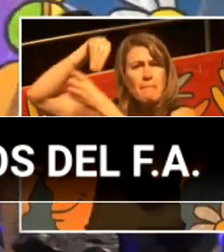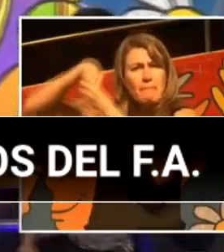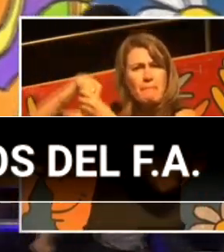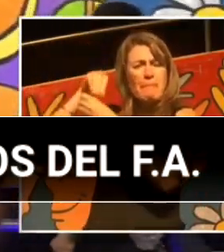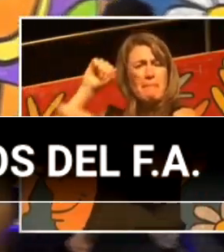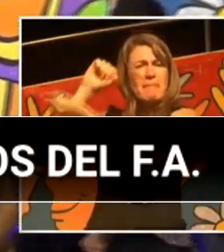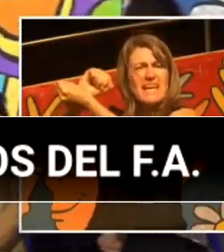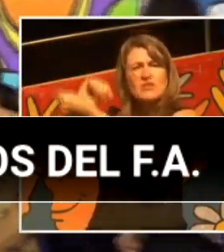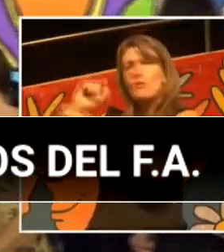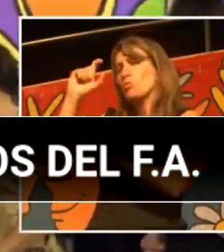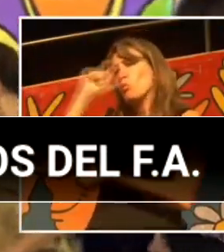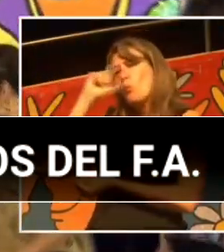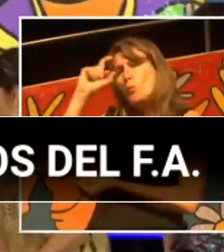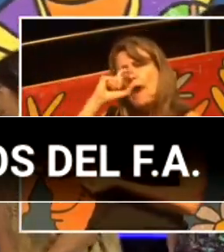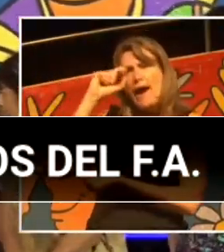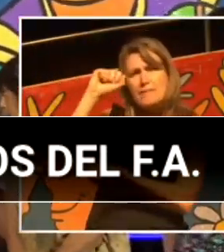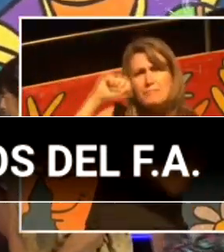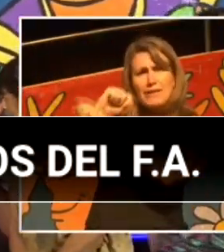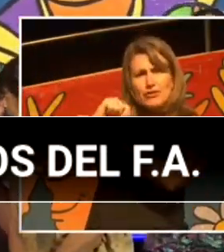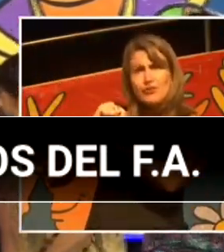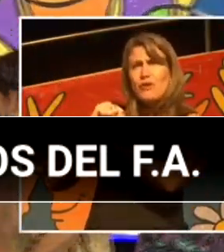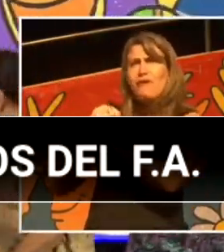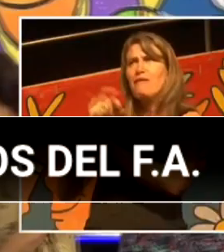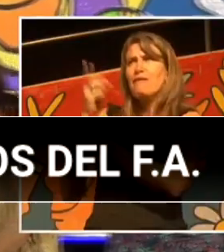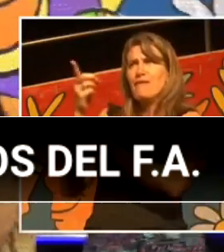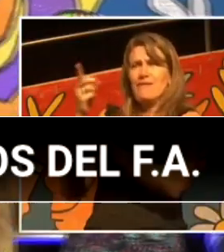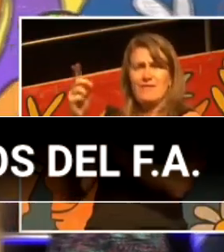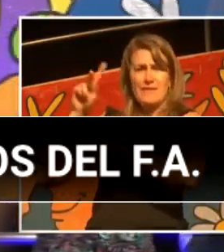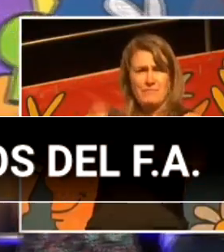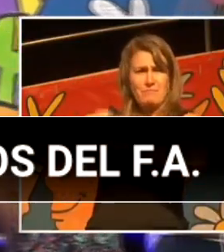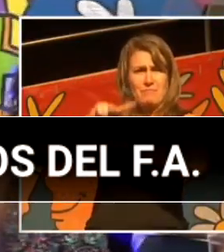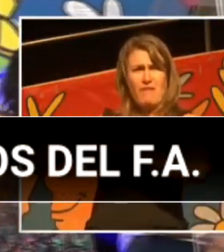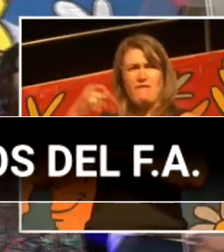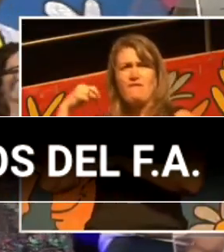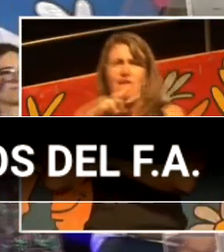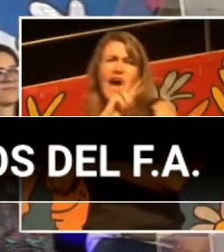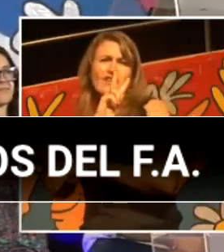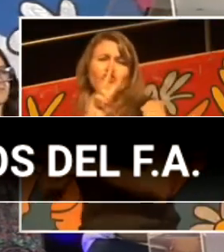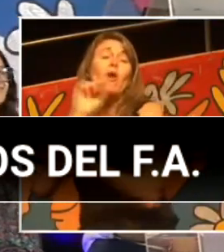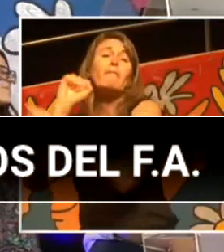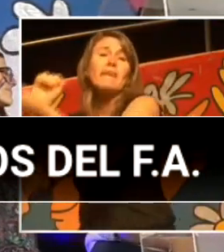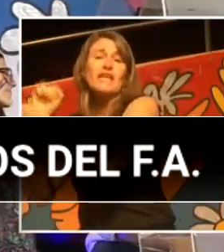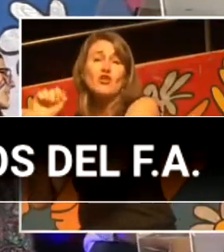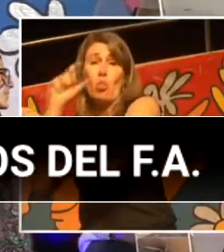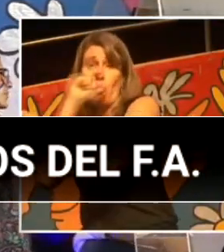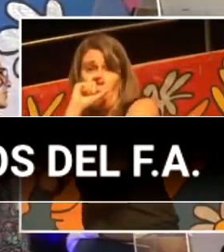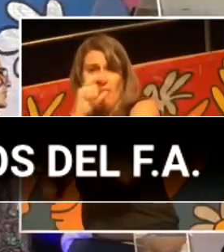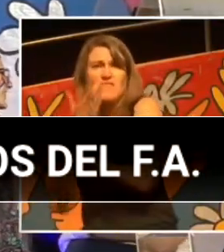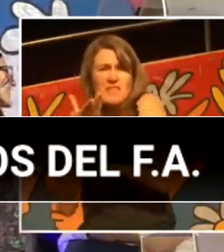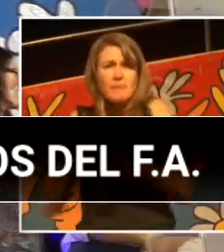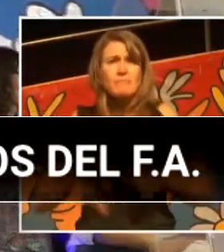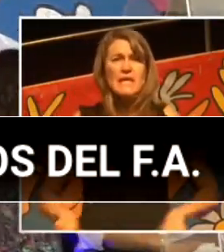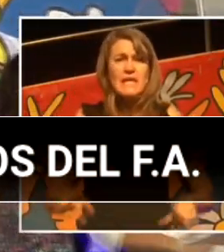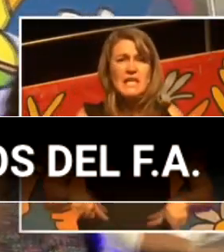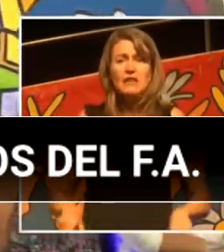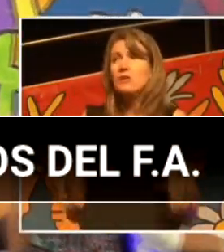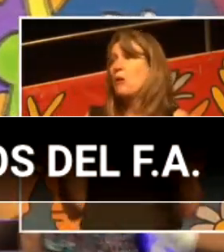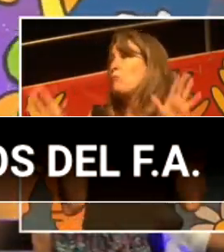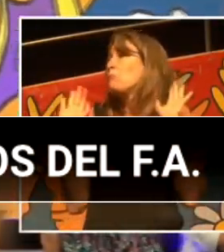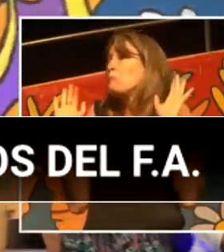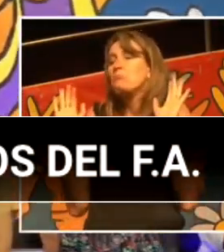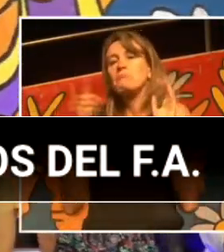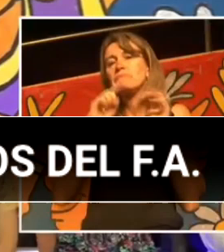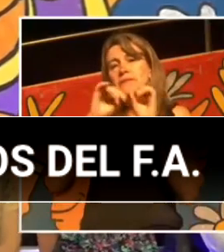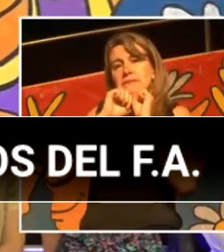en Paraguay en Dubai por entrar con un pasaporte paraguayo falso y los ministros están campantes se va la